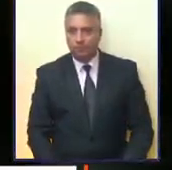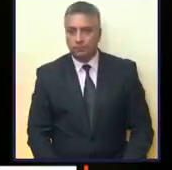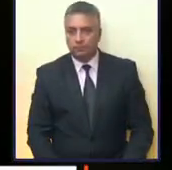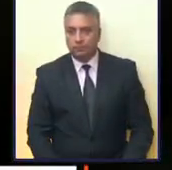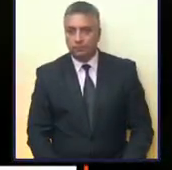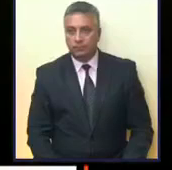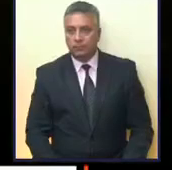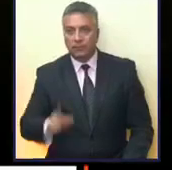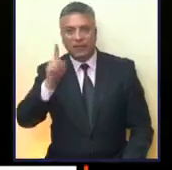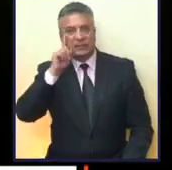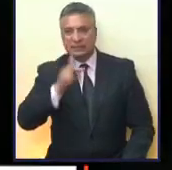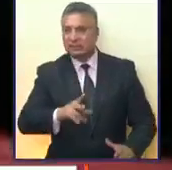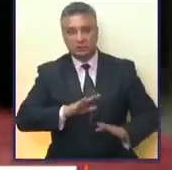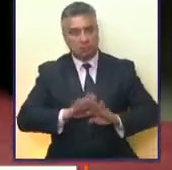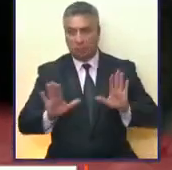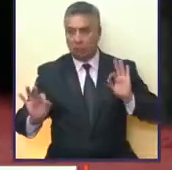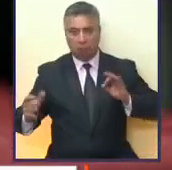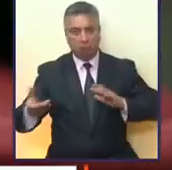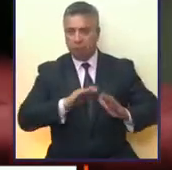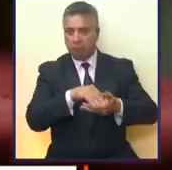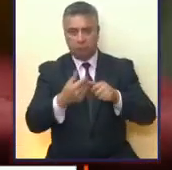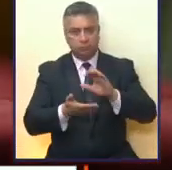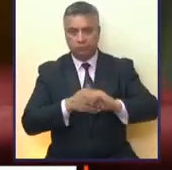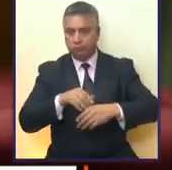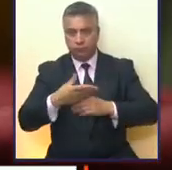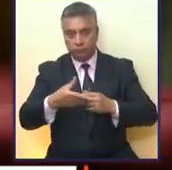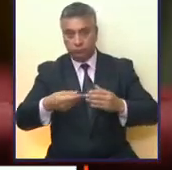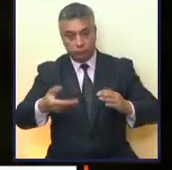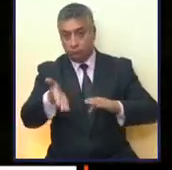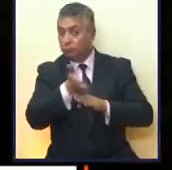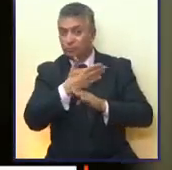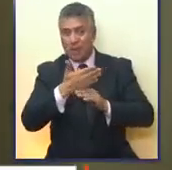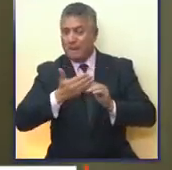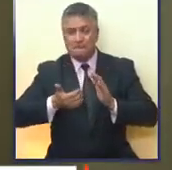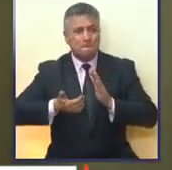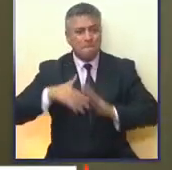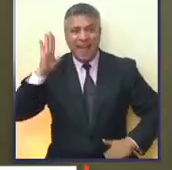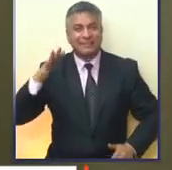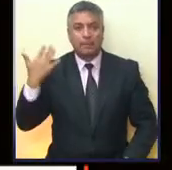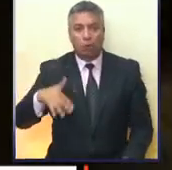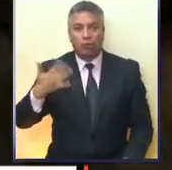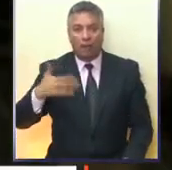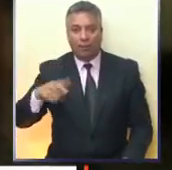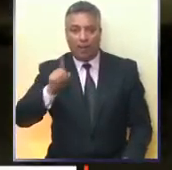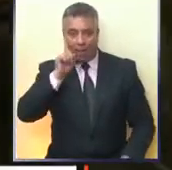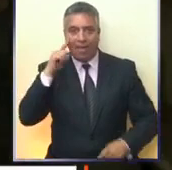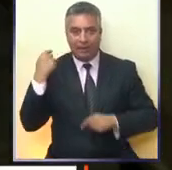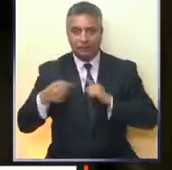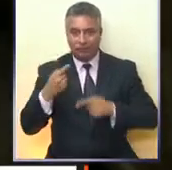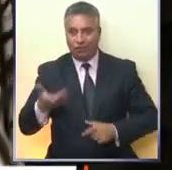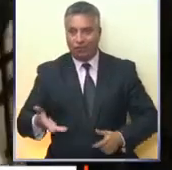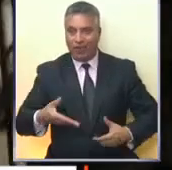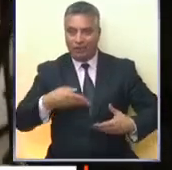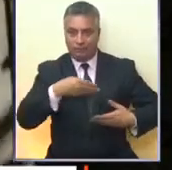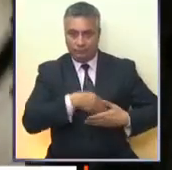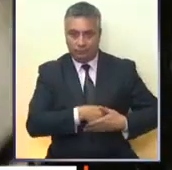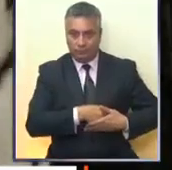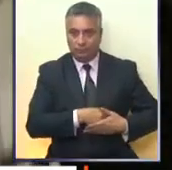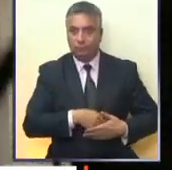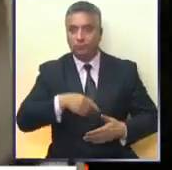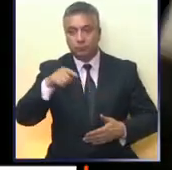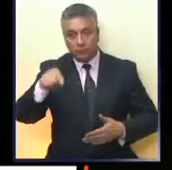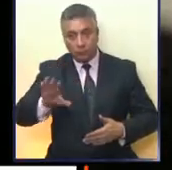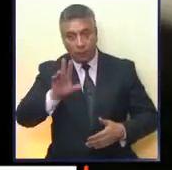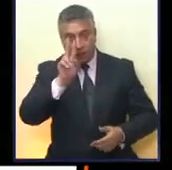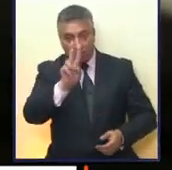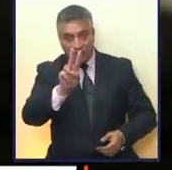Sin resistencia, logran llevarse el pabellón más importante de nuestra historia. Yo tengo entendido que durante los